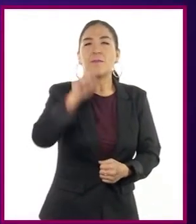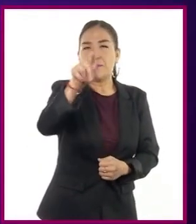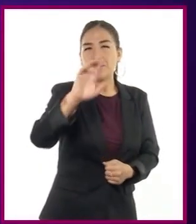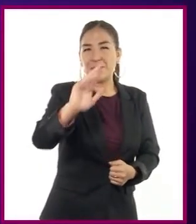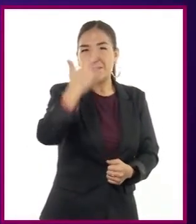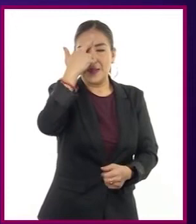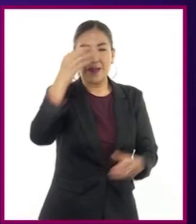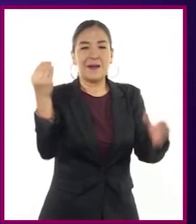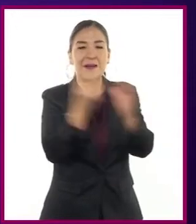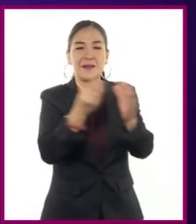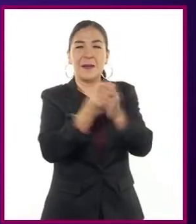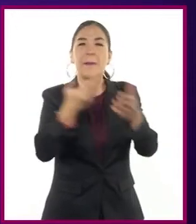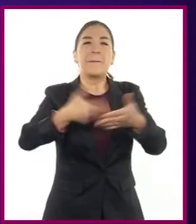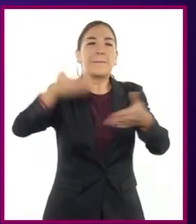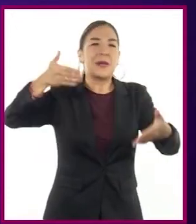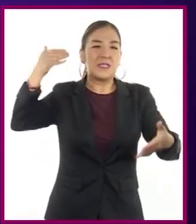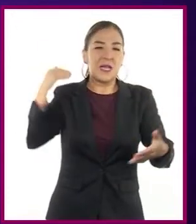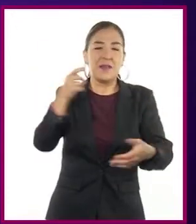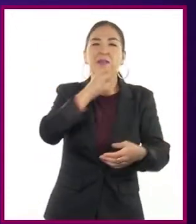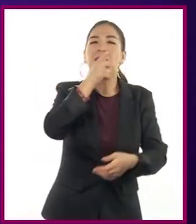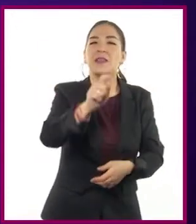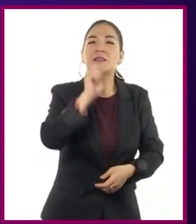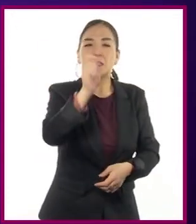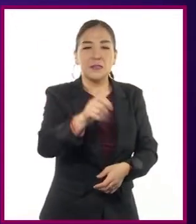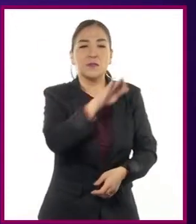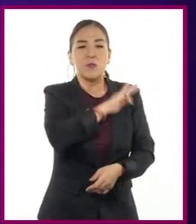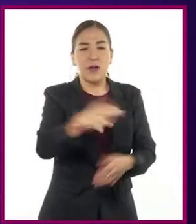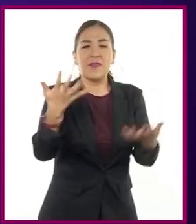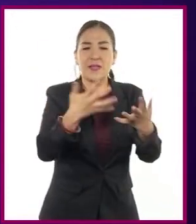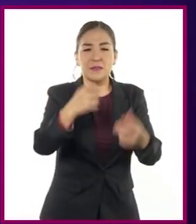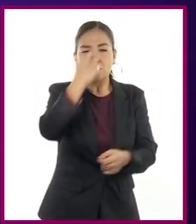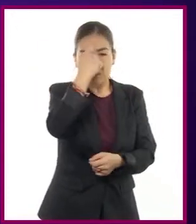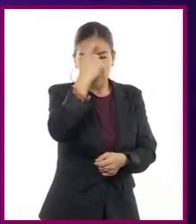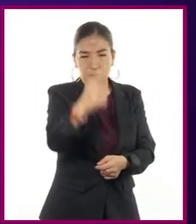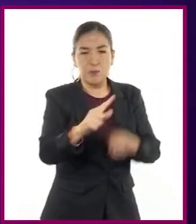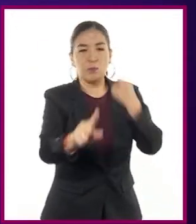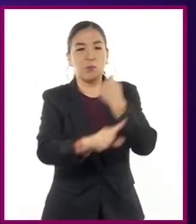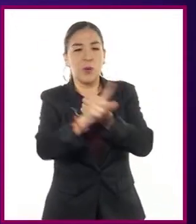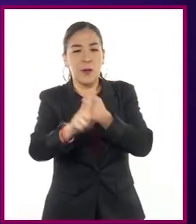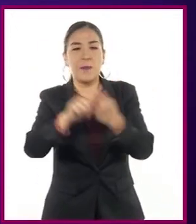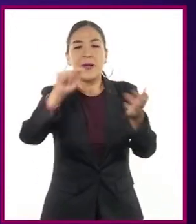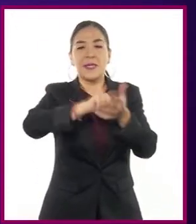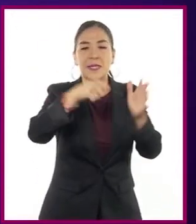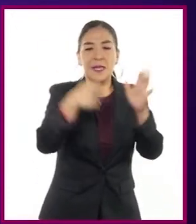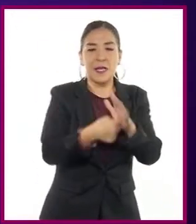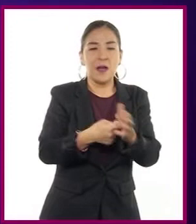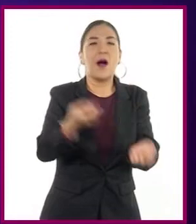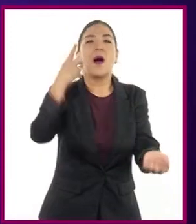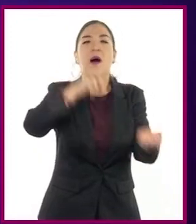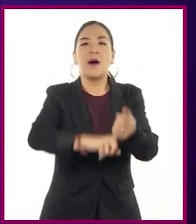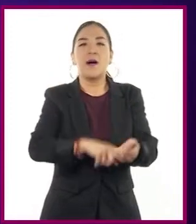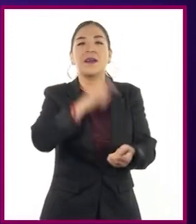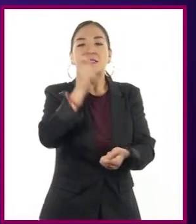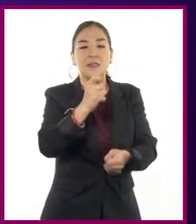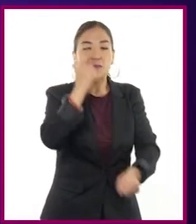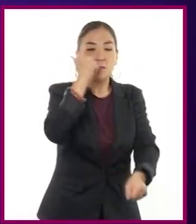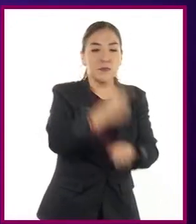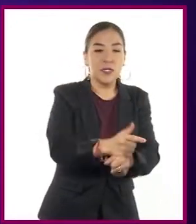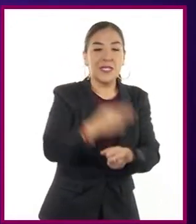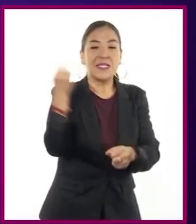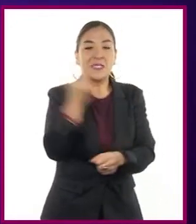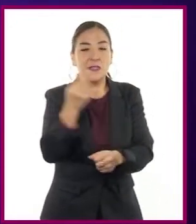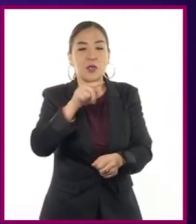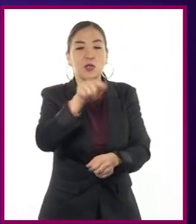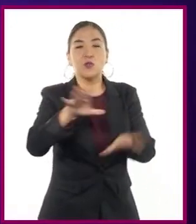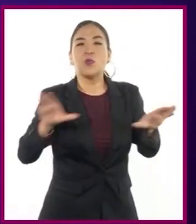¿Recuerdan que en sesiones anteriores mencionamos que podían realizar un inventario de problemas técnicos derivados de la detección de necesidades